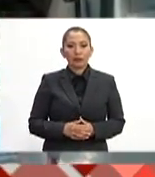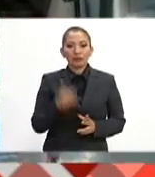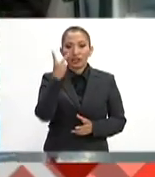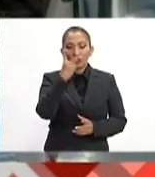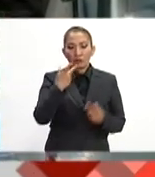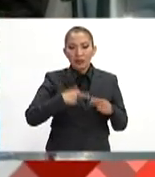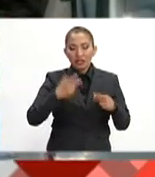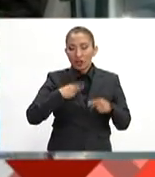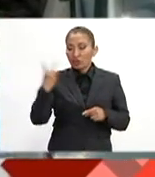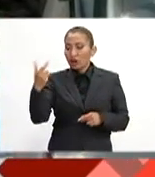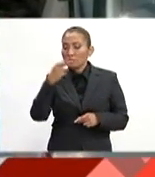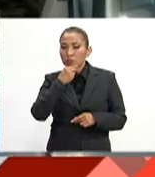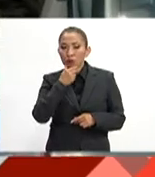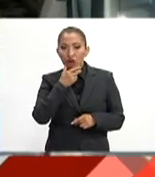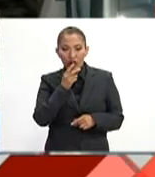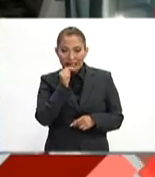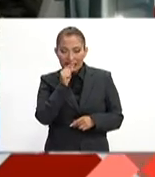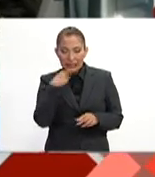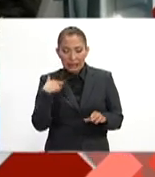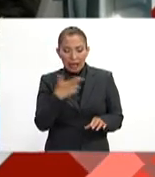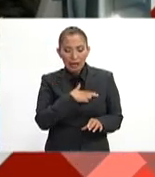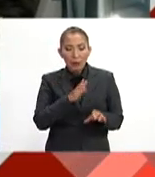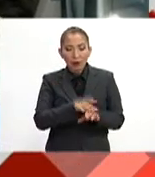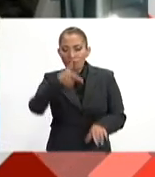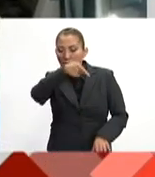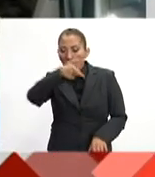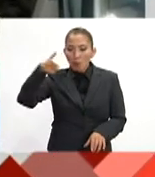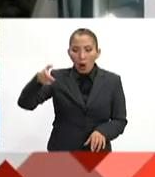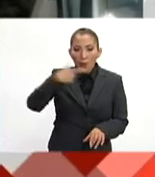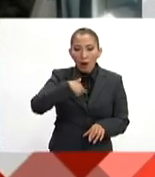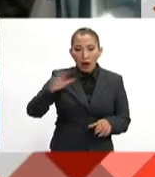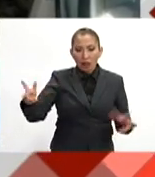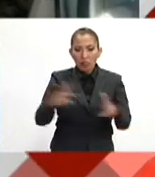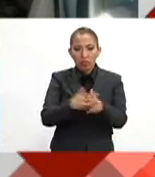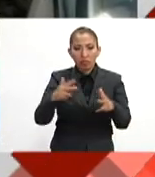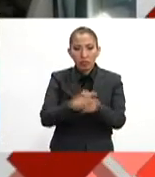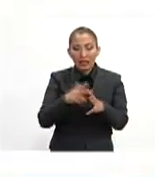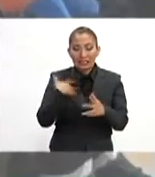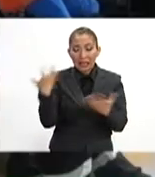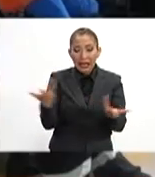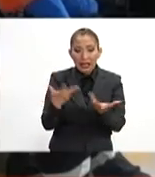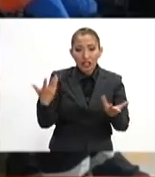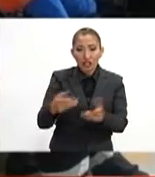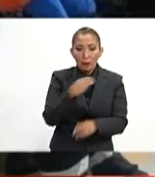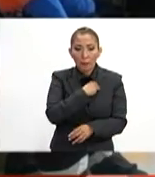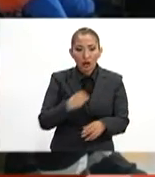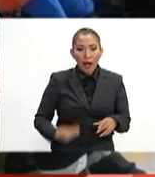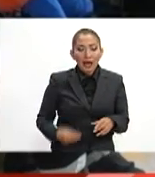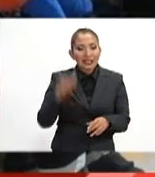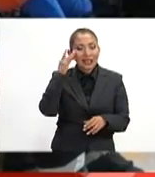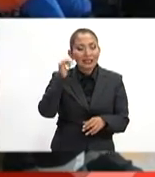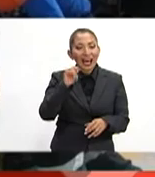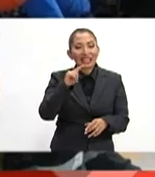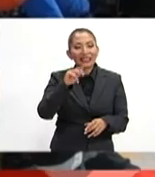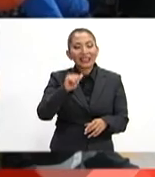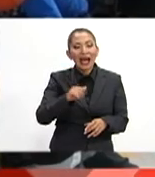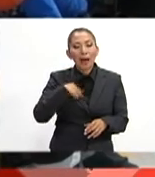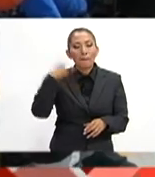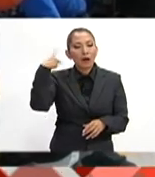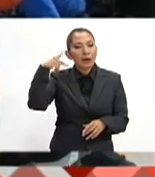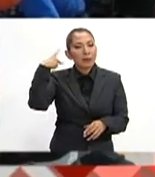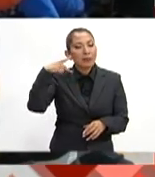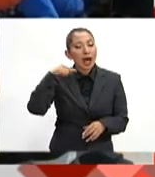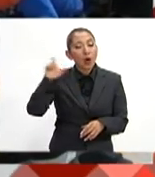2 civiles y 2 policías resultaron heridos por arma de fuego en un enfrentamiento que se registró en el municipio de Santa Rita Tlahuapan,